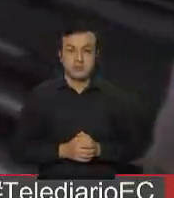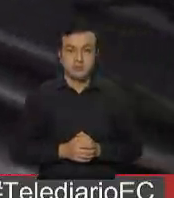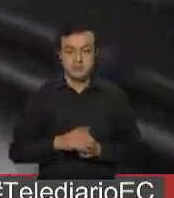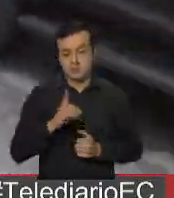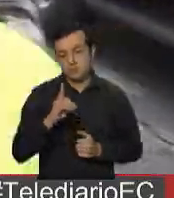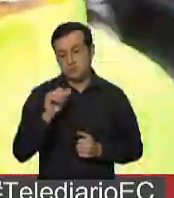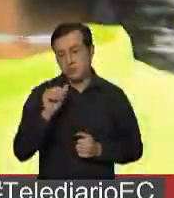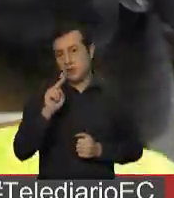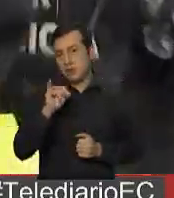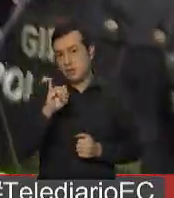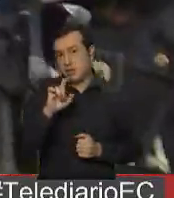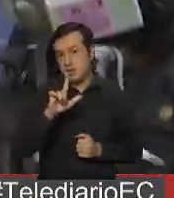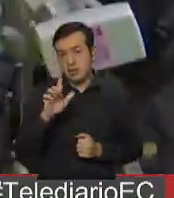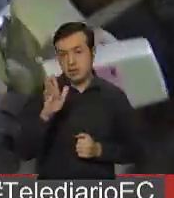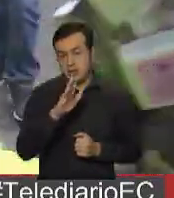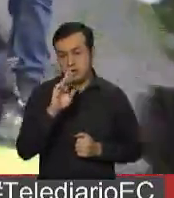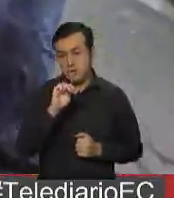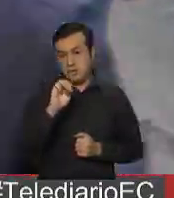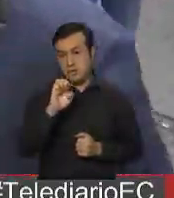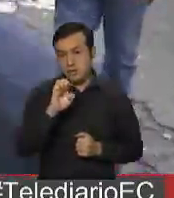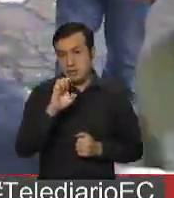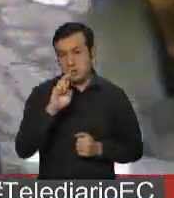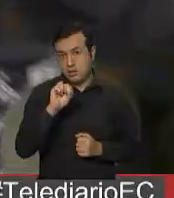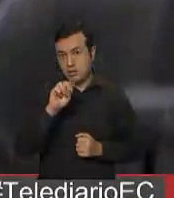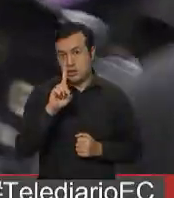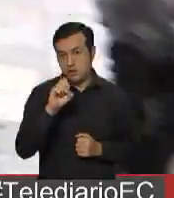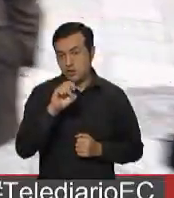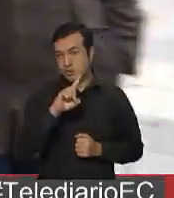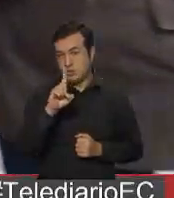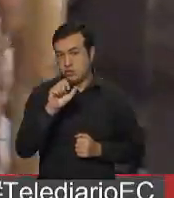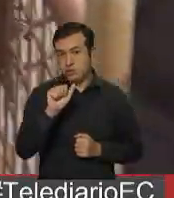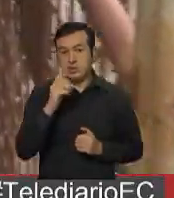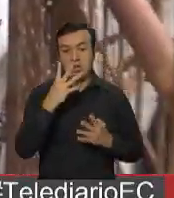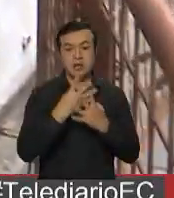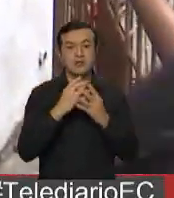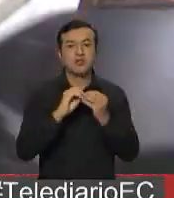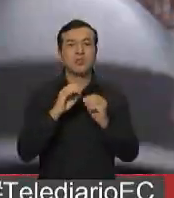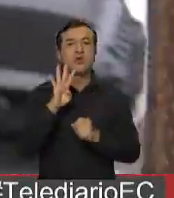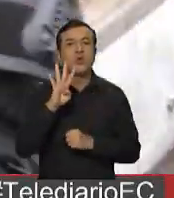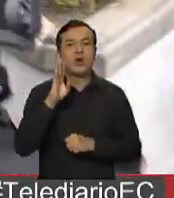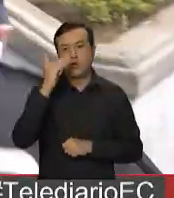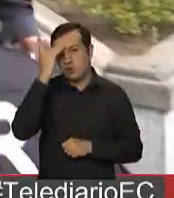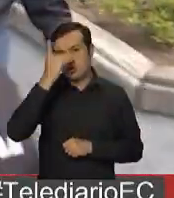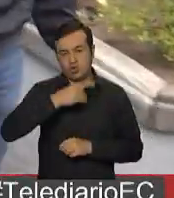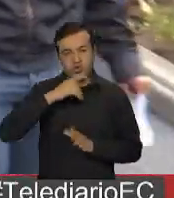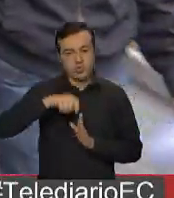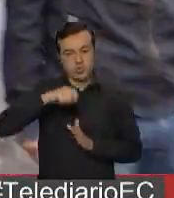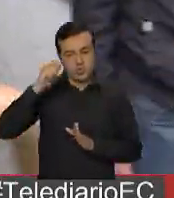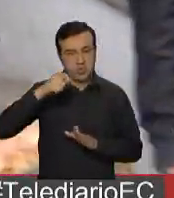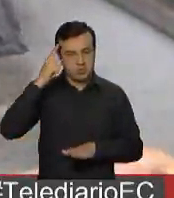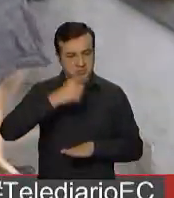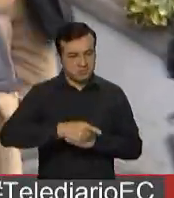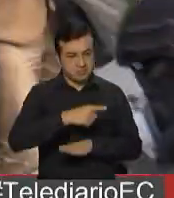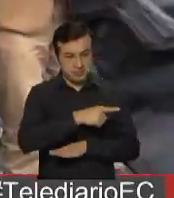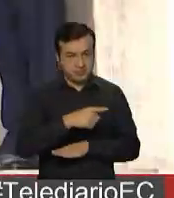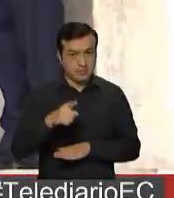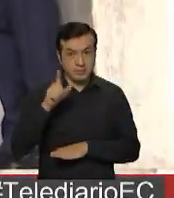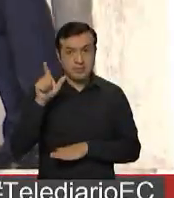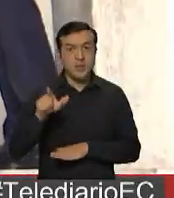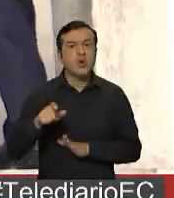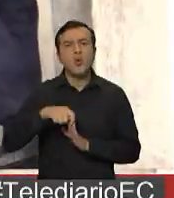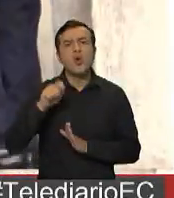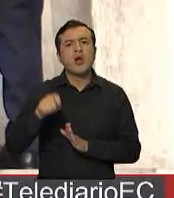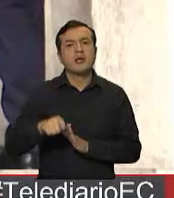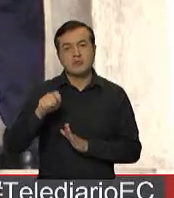Daniel Mendoza, asambleísta por Alianza País, fue trasladado a la cárcel 4 por decisión del juez de la Corte Nacional de Justicia, Marco Rodríguez,